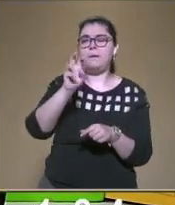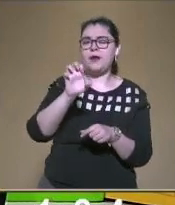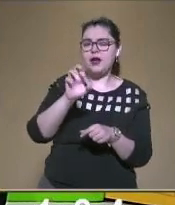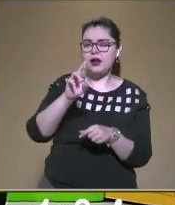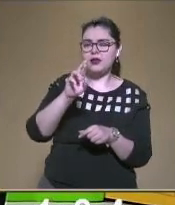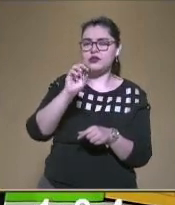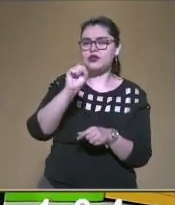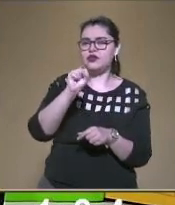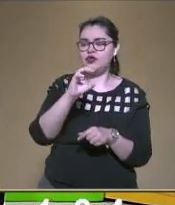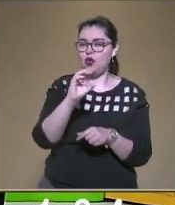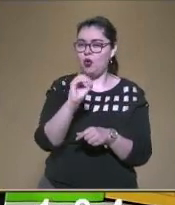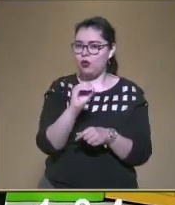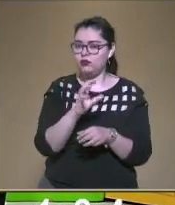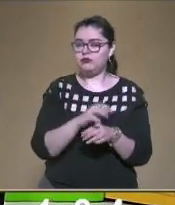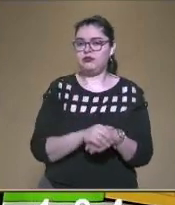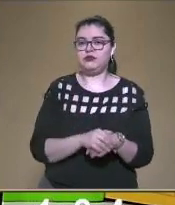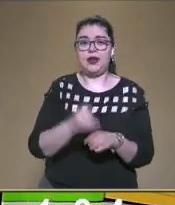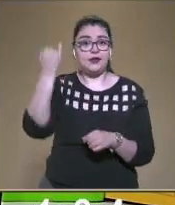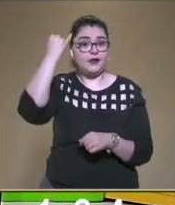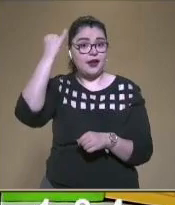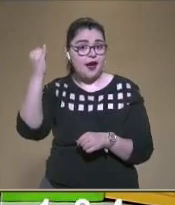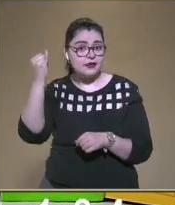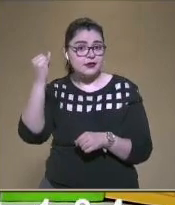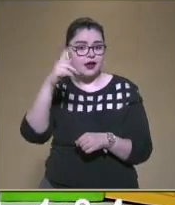¿Un trabalenguas? ¿Un trabalenguas?